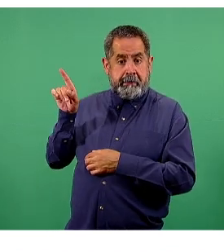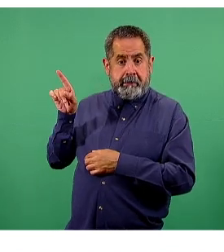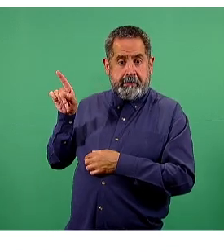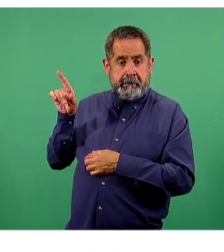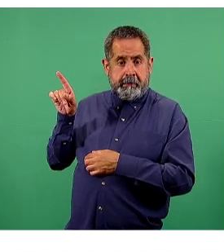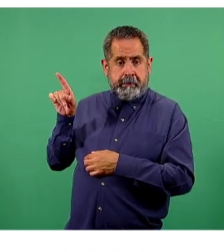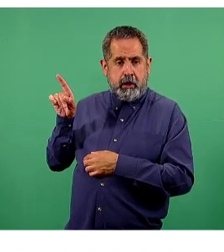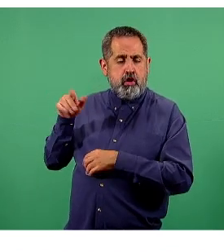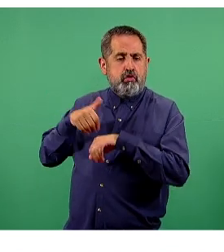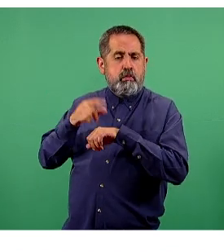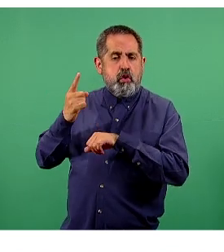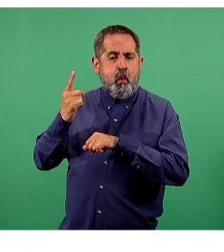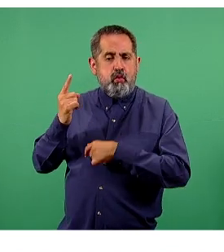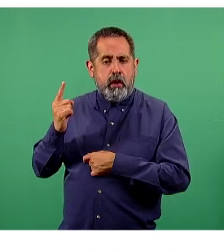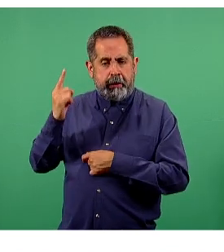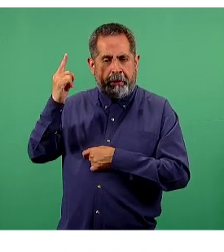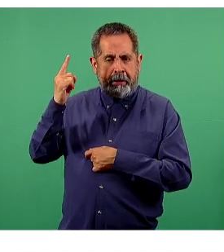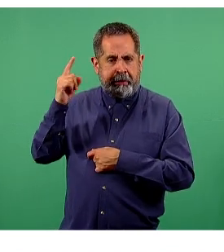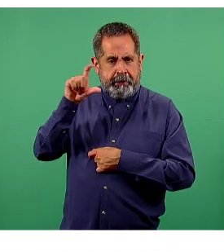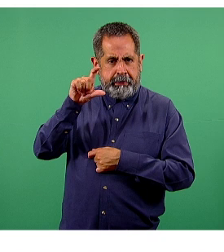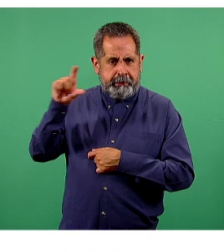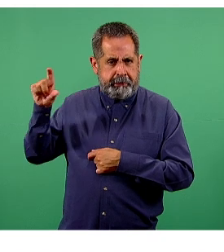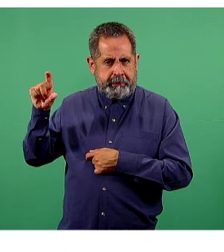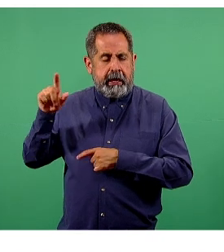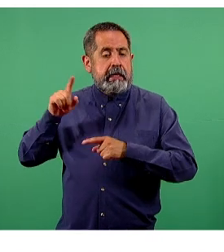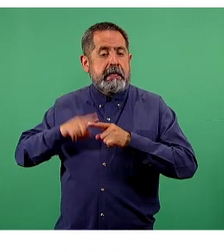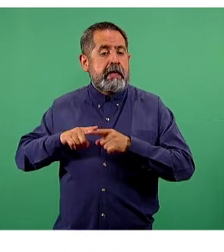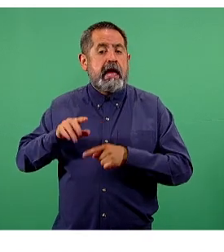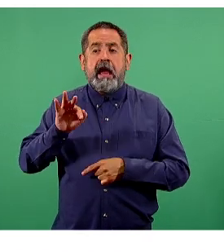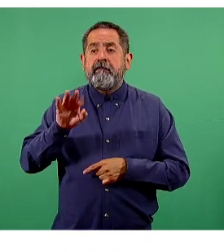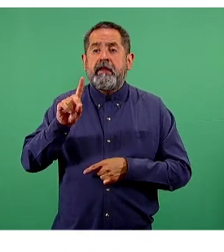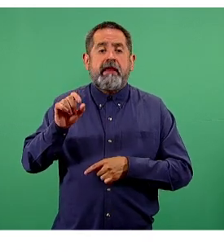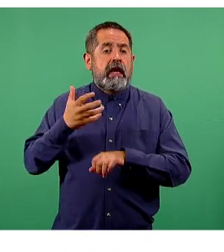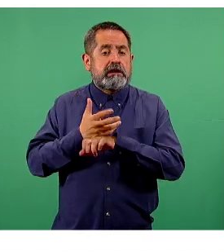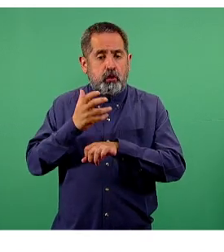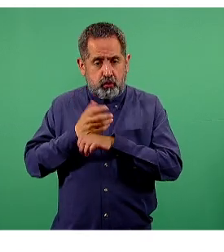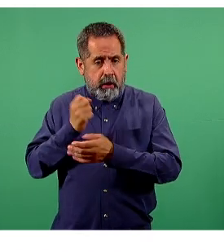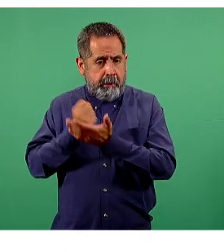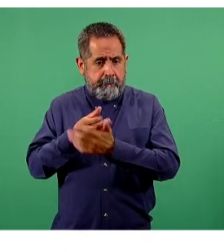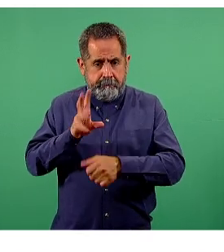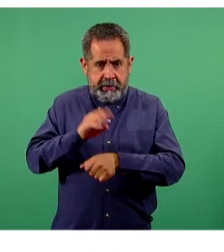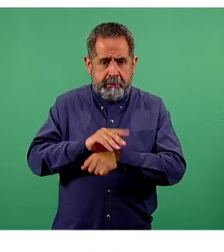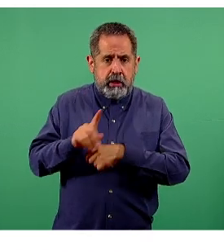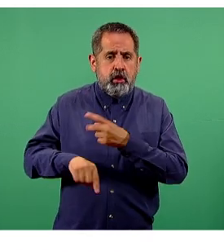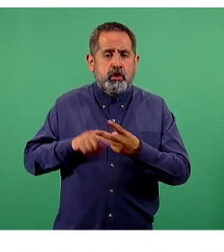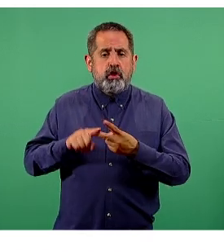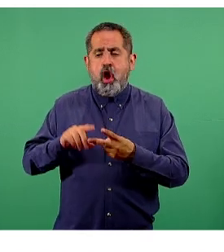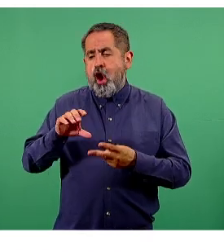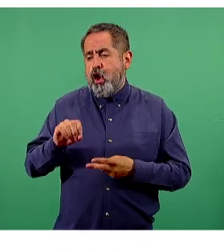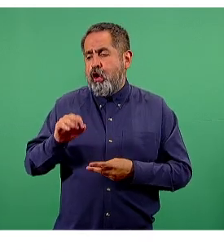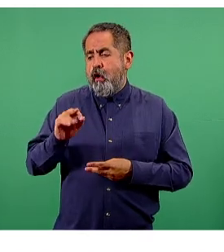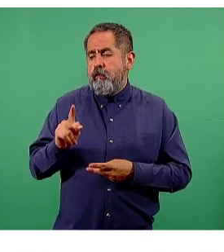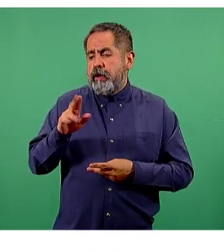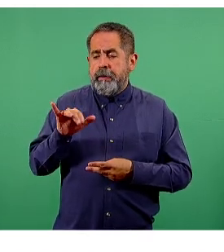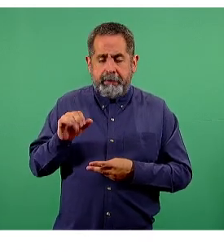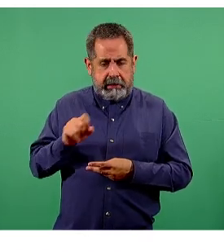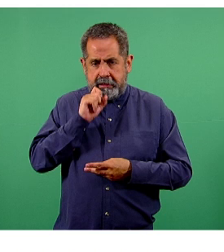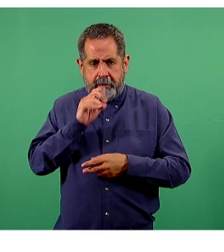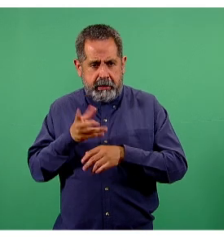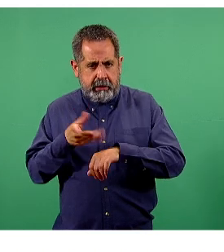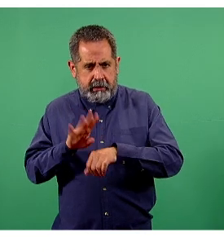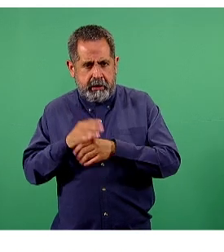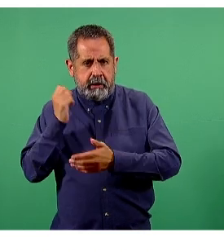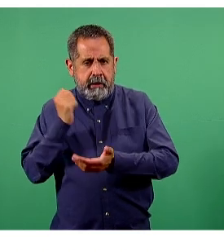Es una prueba aprobada por FDA y tiene registro COFEPRIS también para la detección de anticuerpos IgG. Y